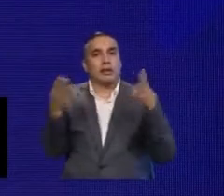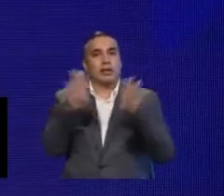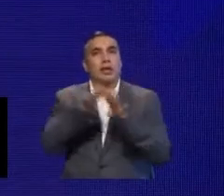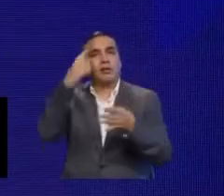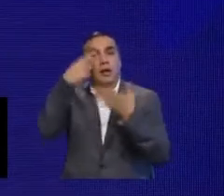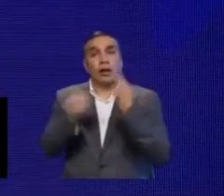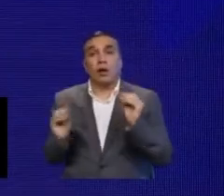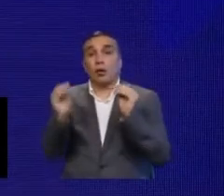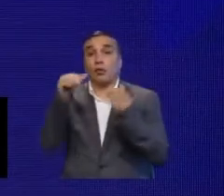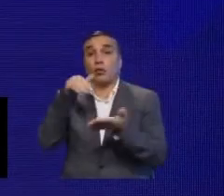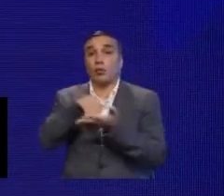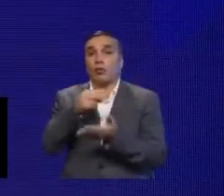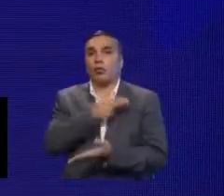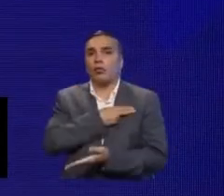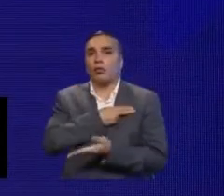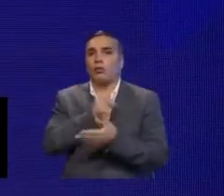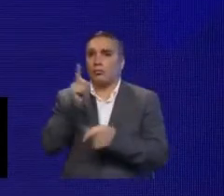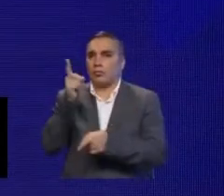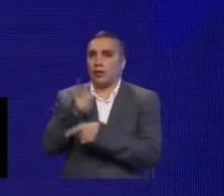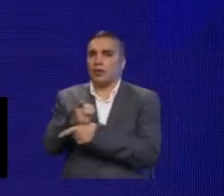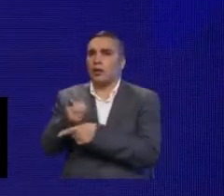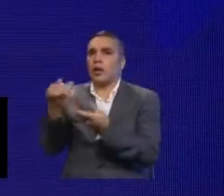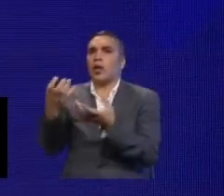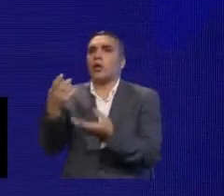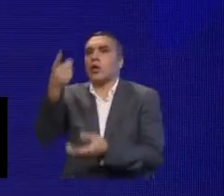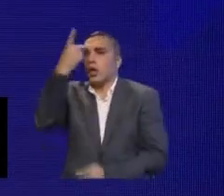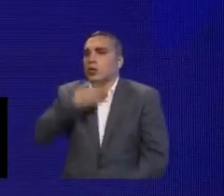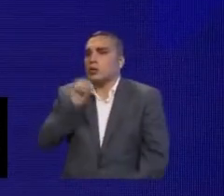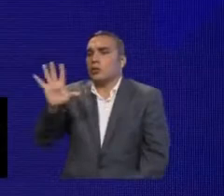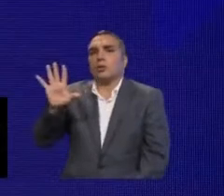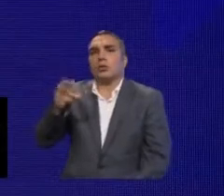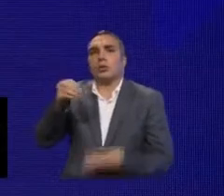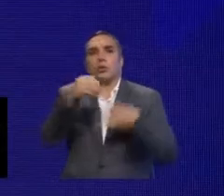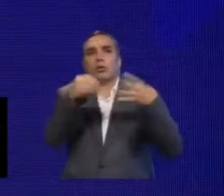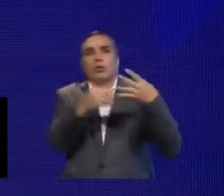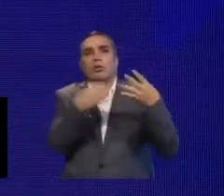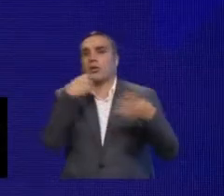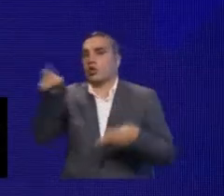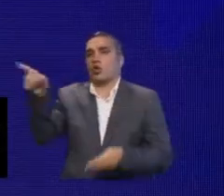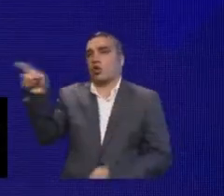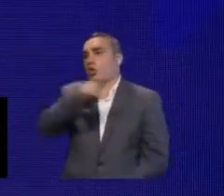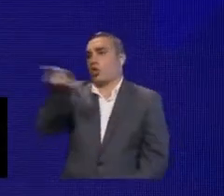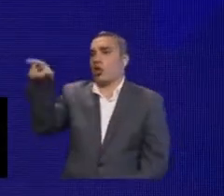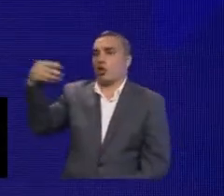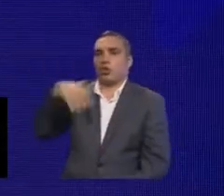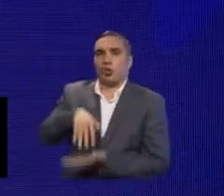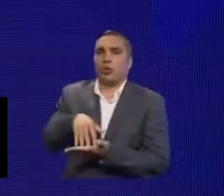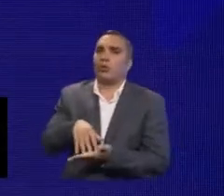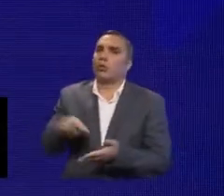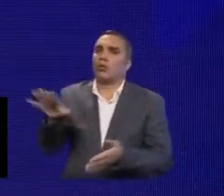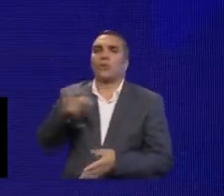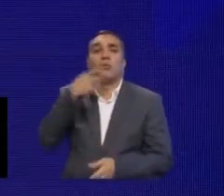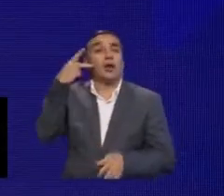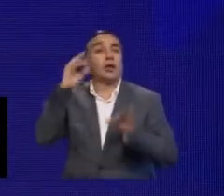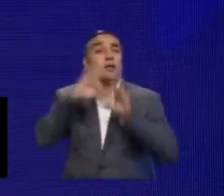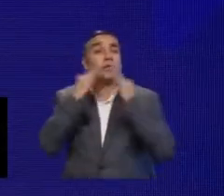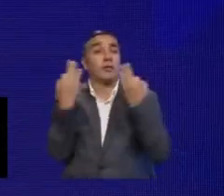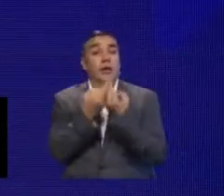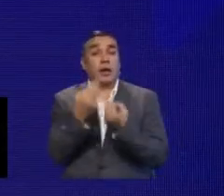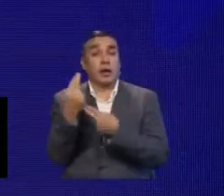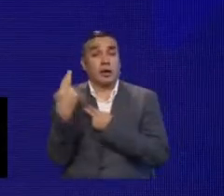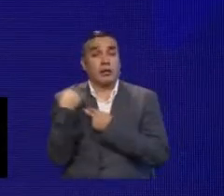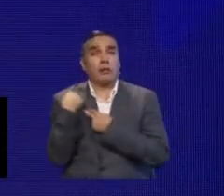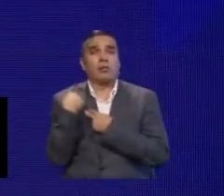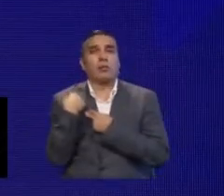pueda estudiar en la universidad lo que él quiere estudiar, no lo que le diga el gobierno. Ningún padre de familia responsable